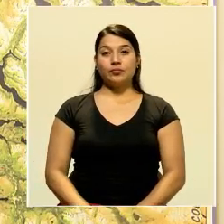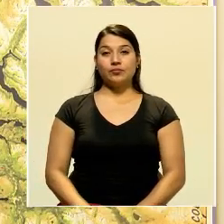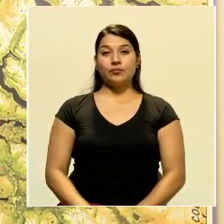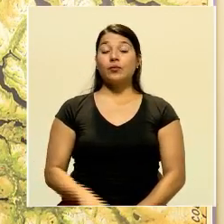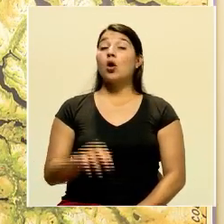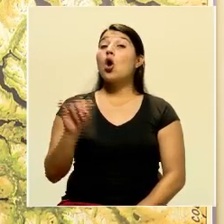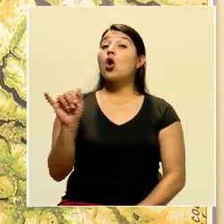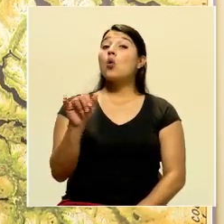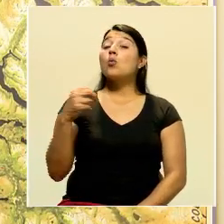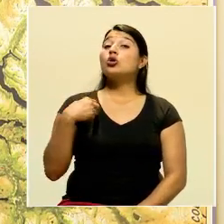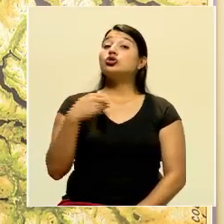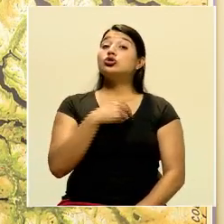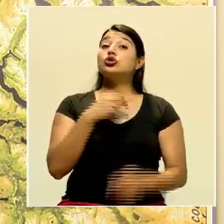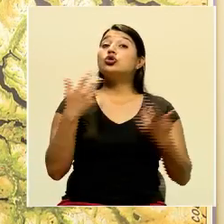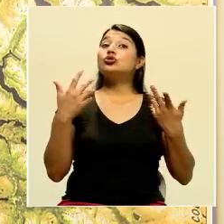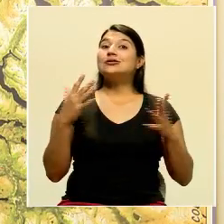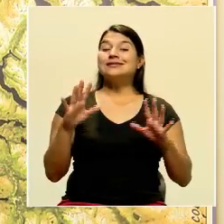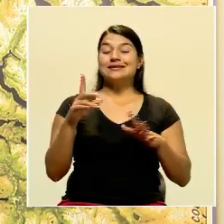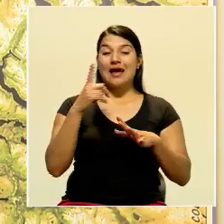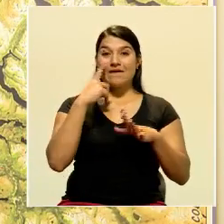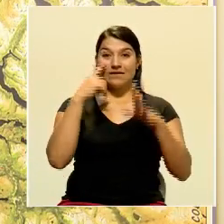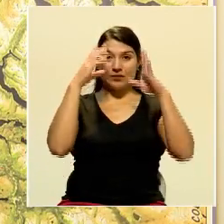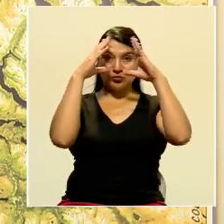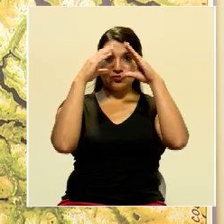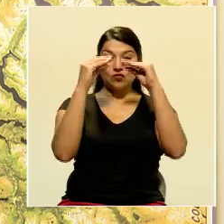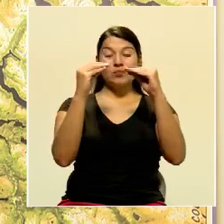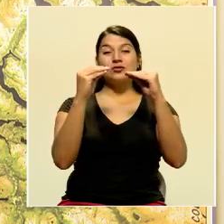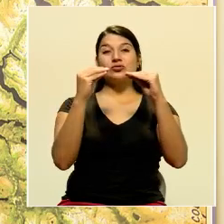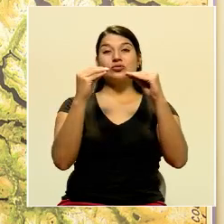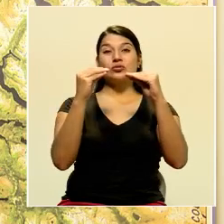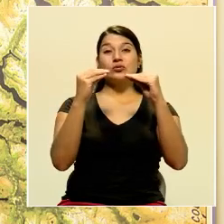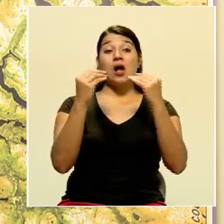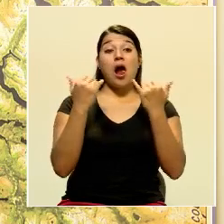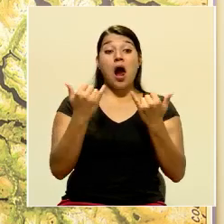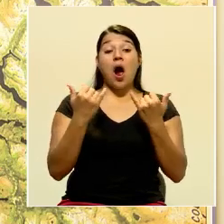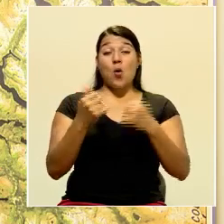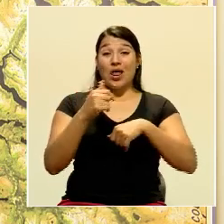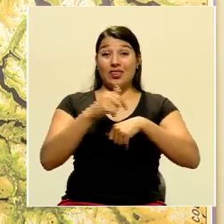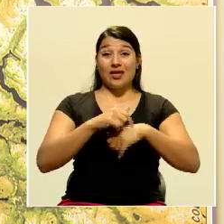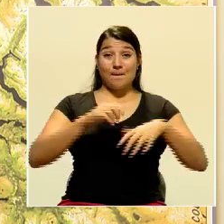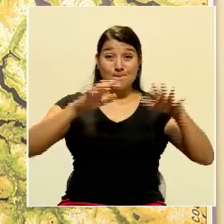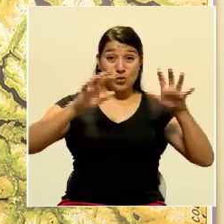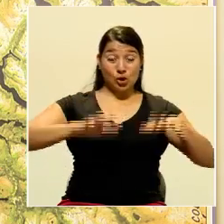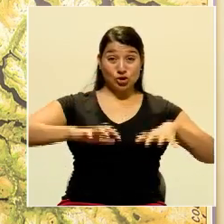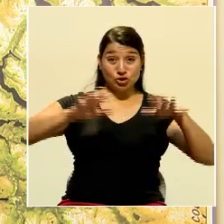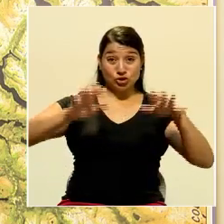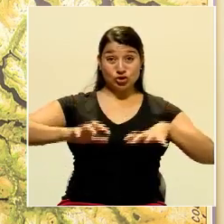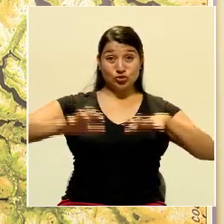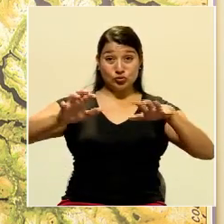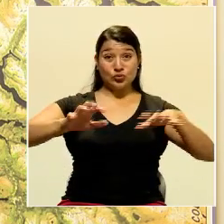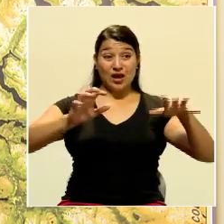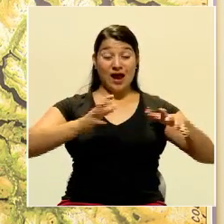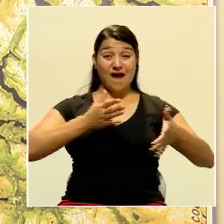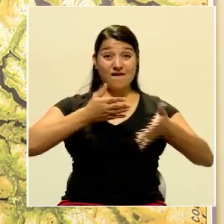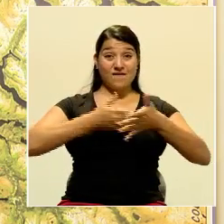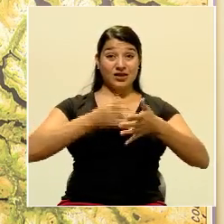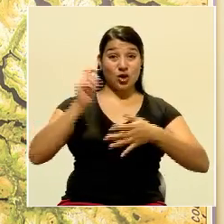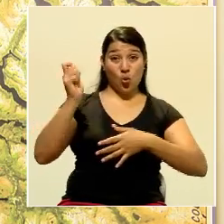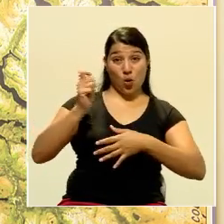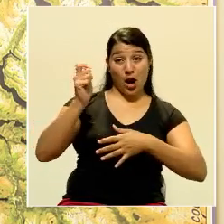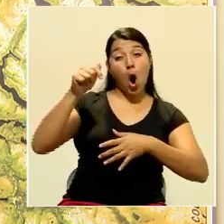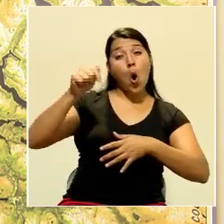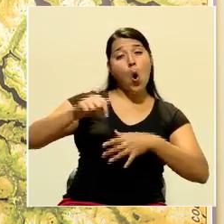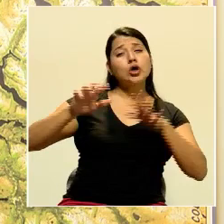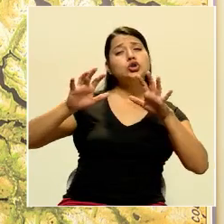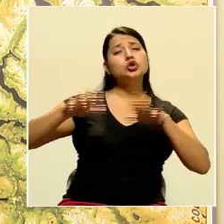Bien, tal y como lo veíamos en la información, la condición de temporal que afectó a Guanacaste en los últimos días disminuyó el día de hoy.